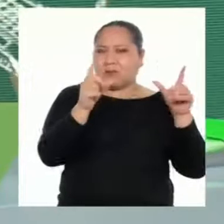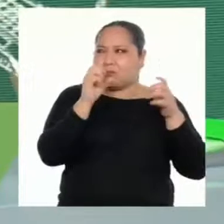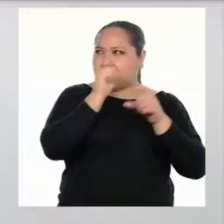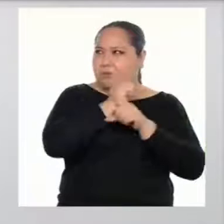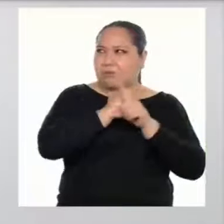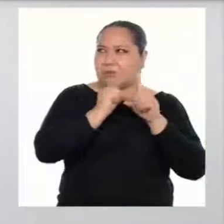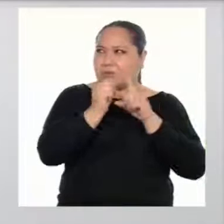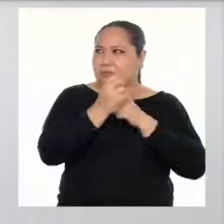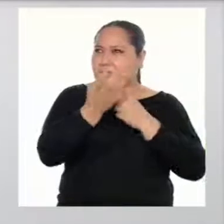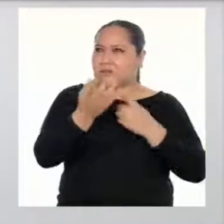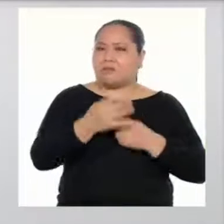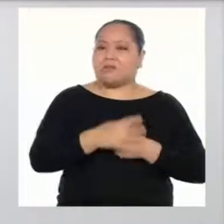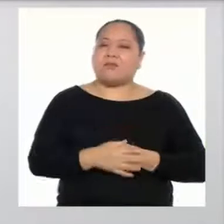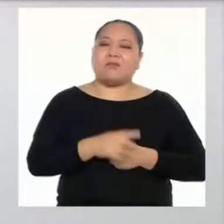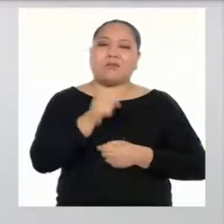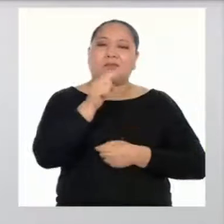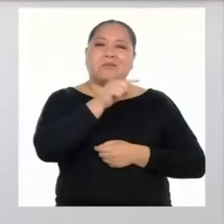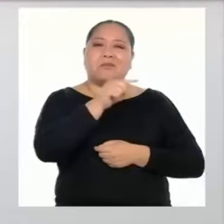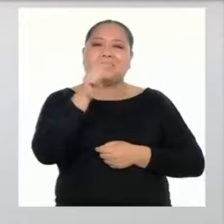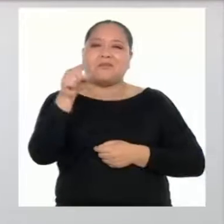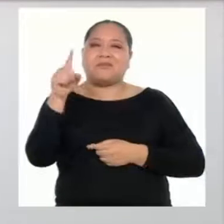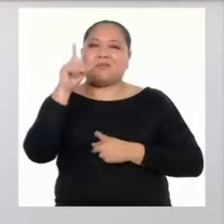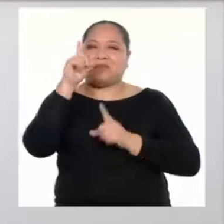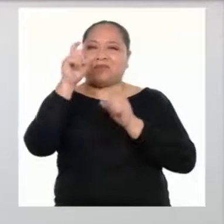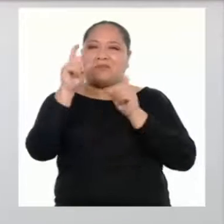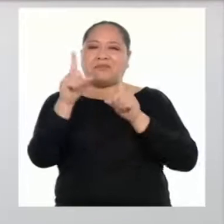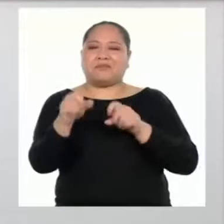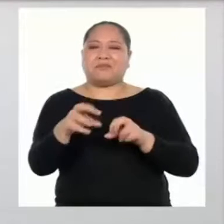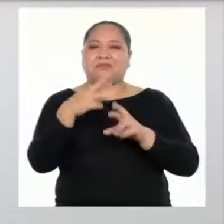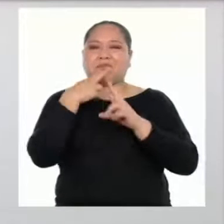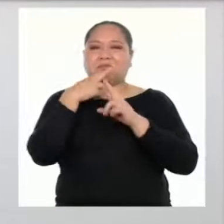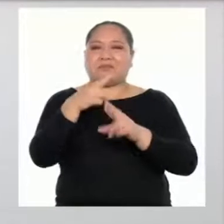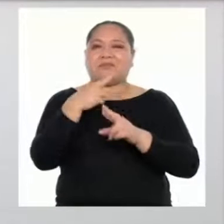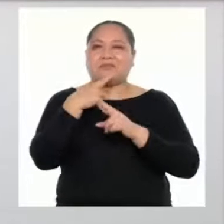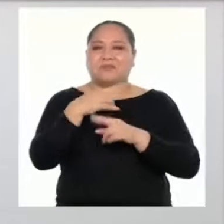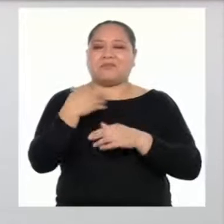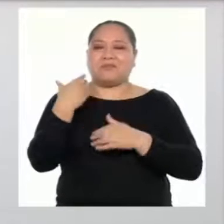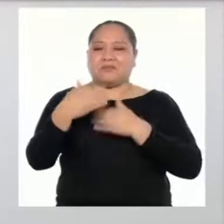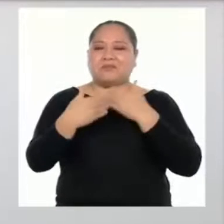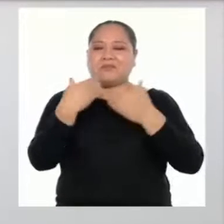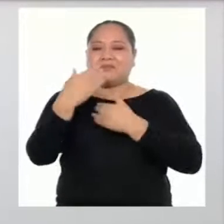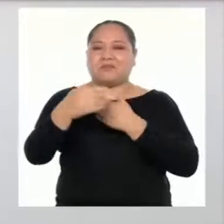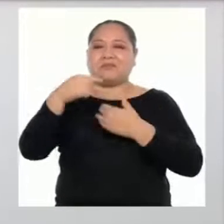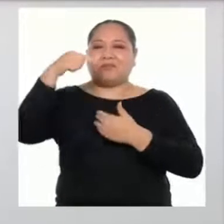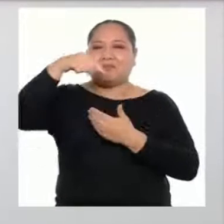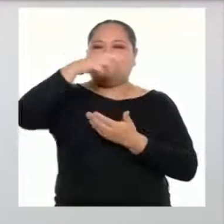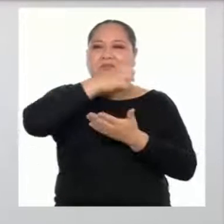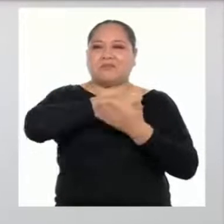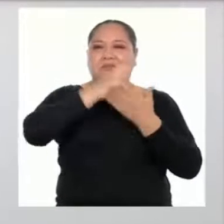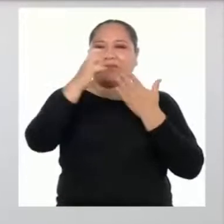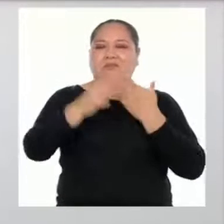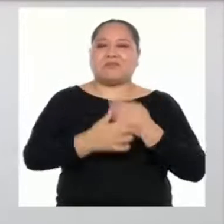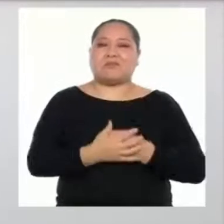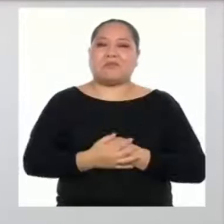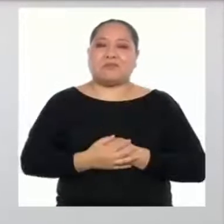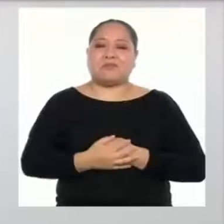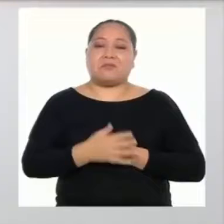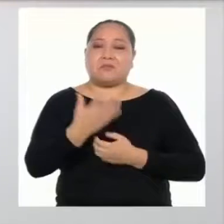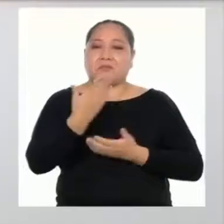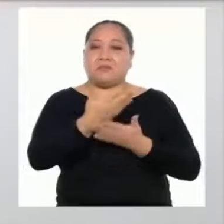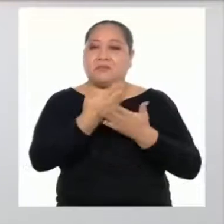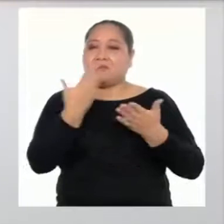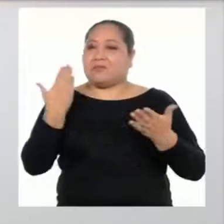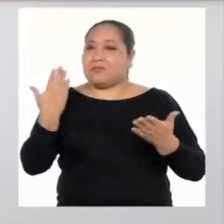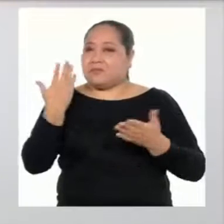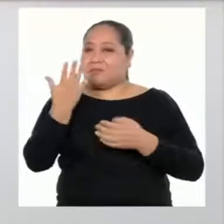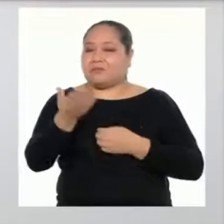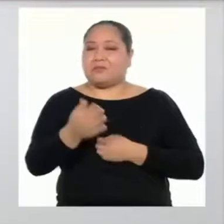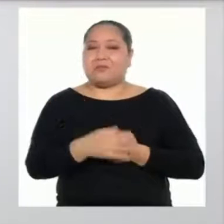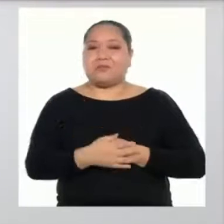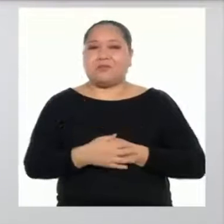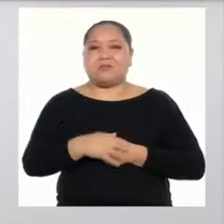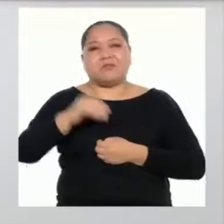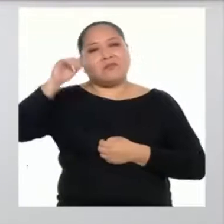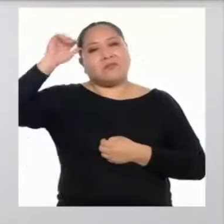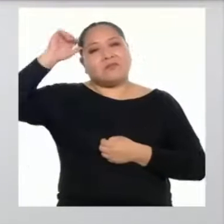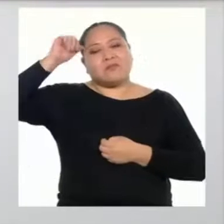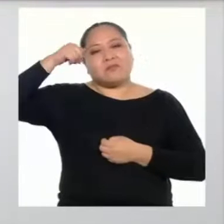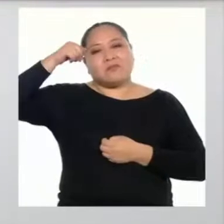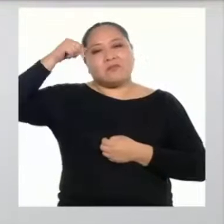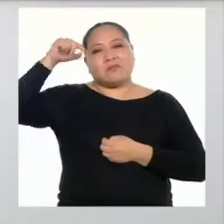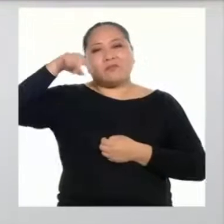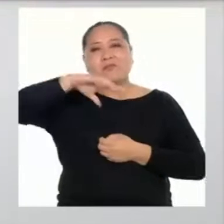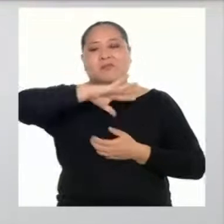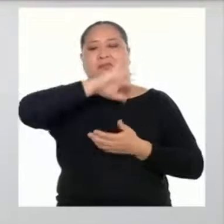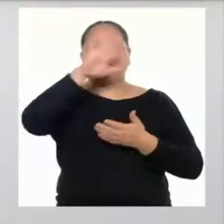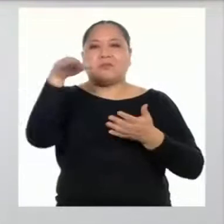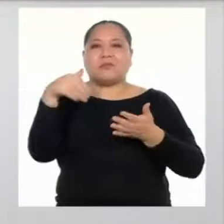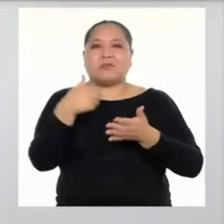sociedad? Esas son preguntas que responderemos a lo largo del programa. Antes que nada,